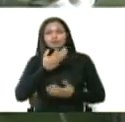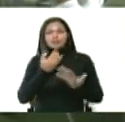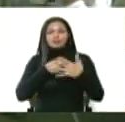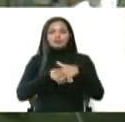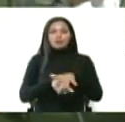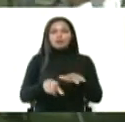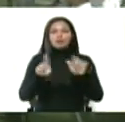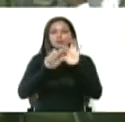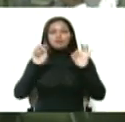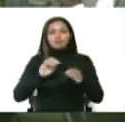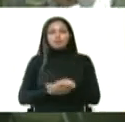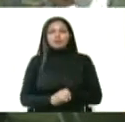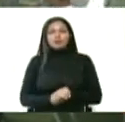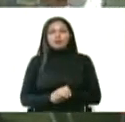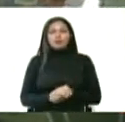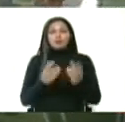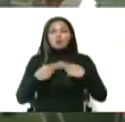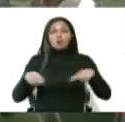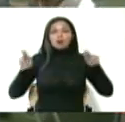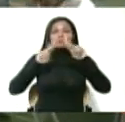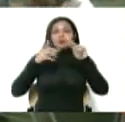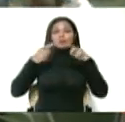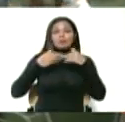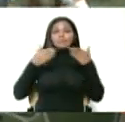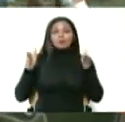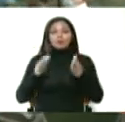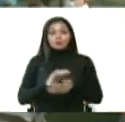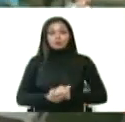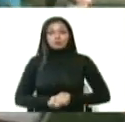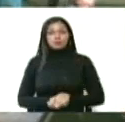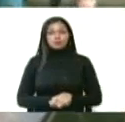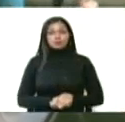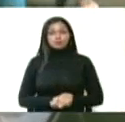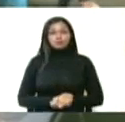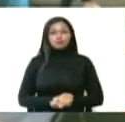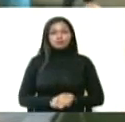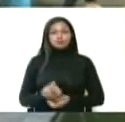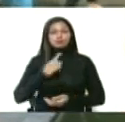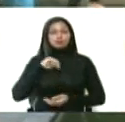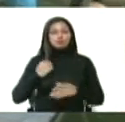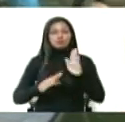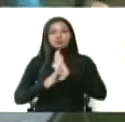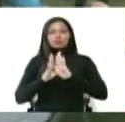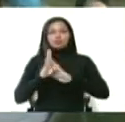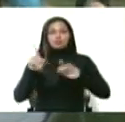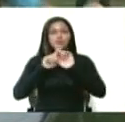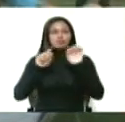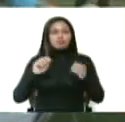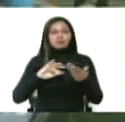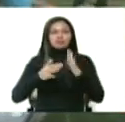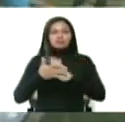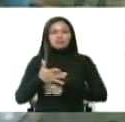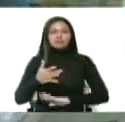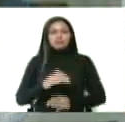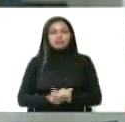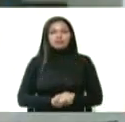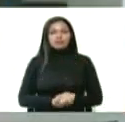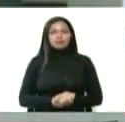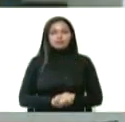inclusiva, universal, pública, que nosotros desarrollamos como